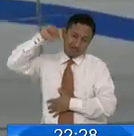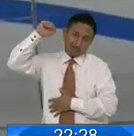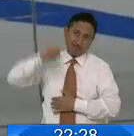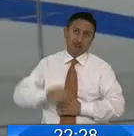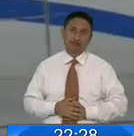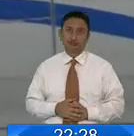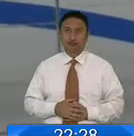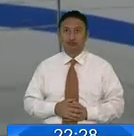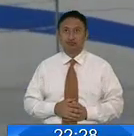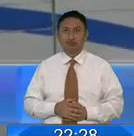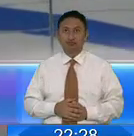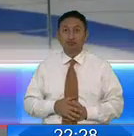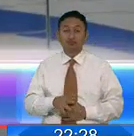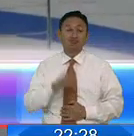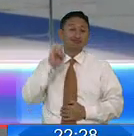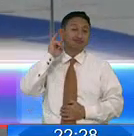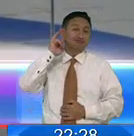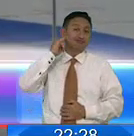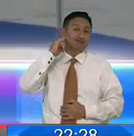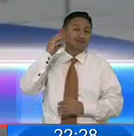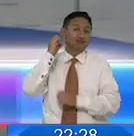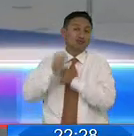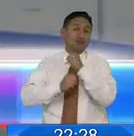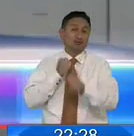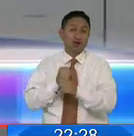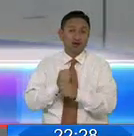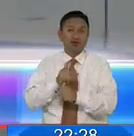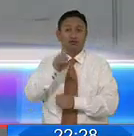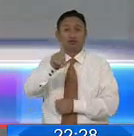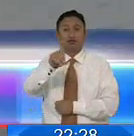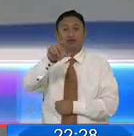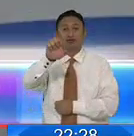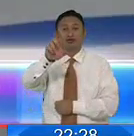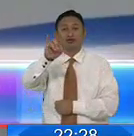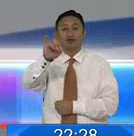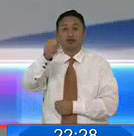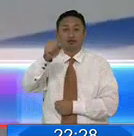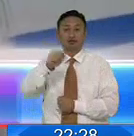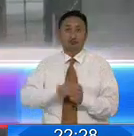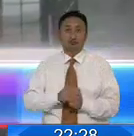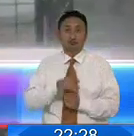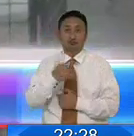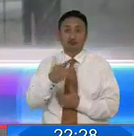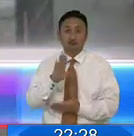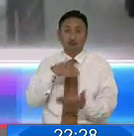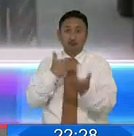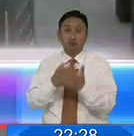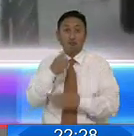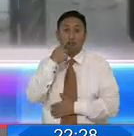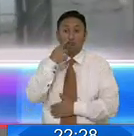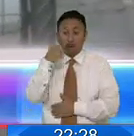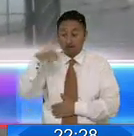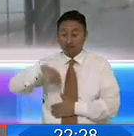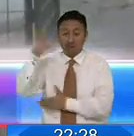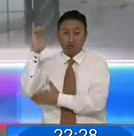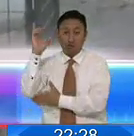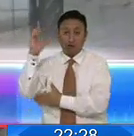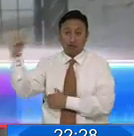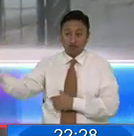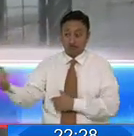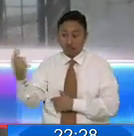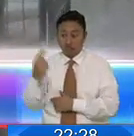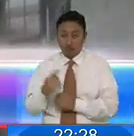tranquilidad de la pequeña dc efe de 9 años de edad terminó al ver llegar a su padre héctor efe de nacionalidad colombiana en